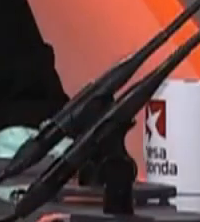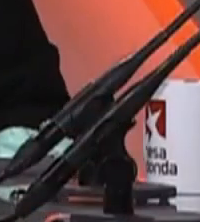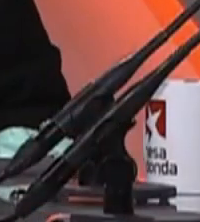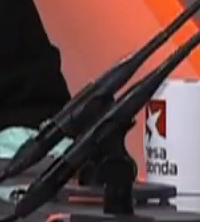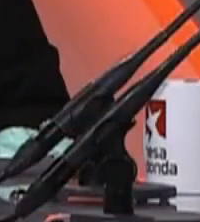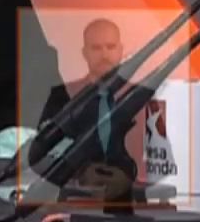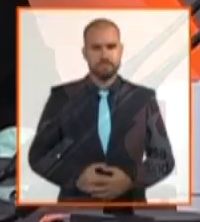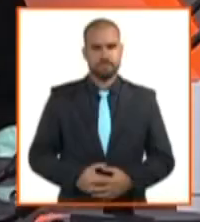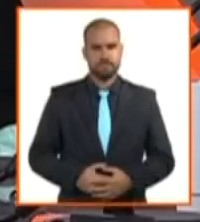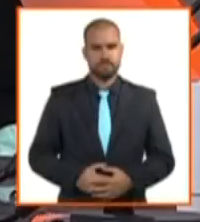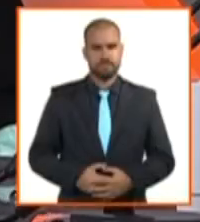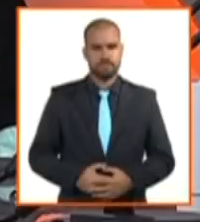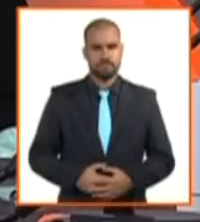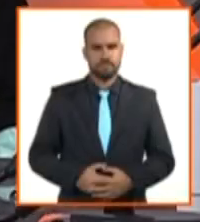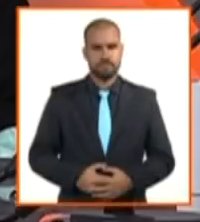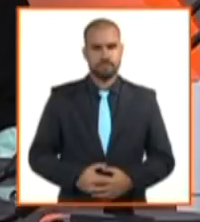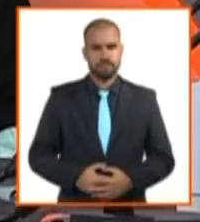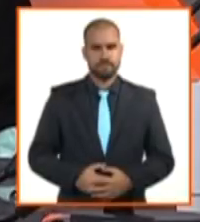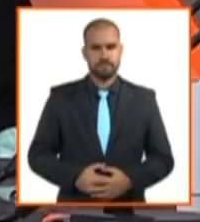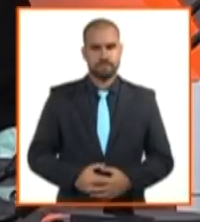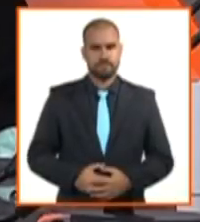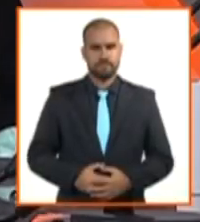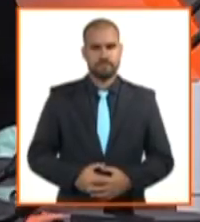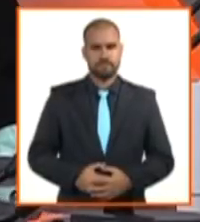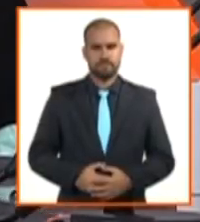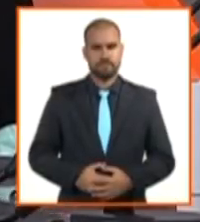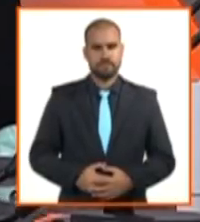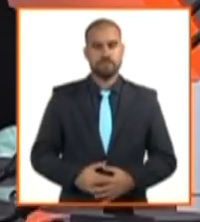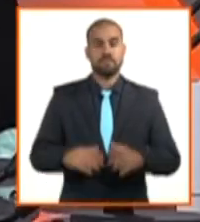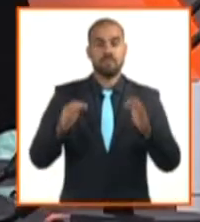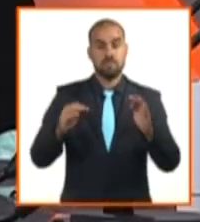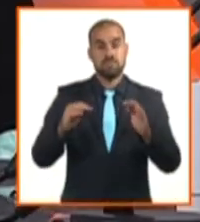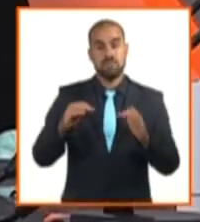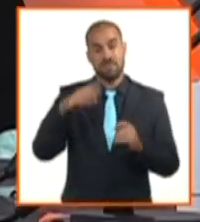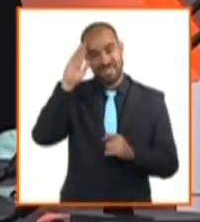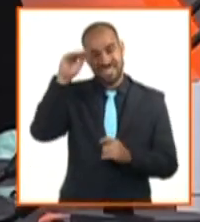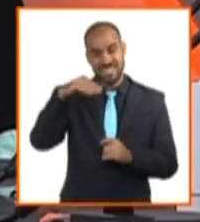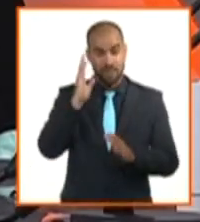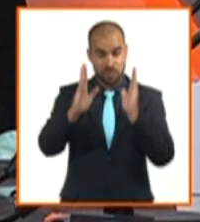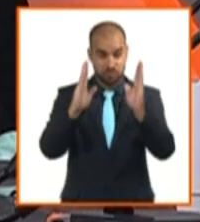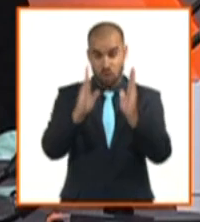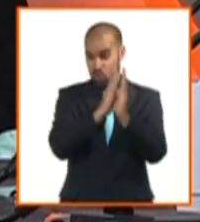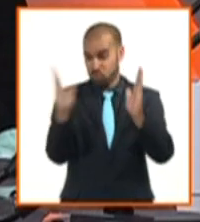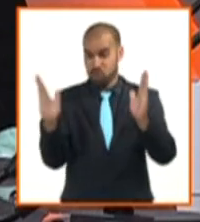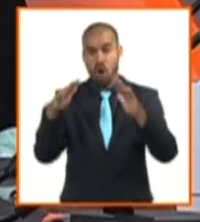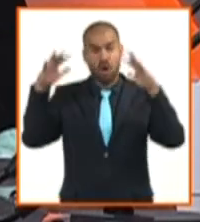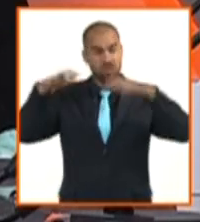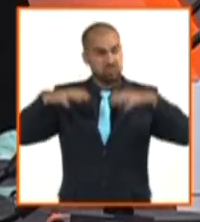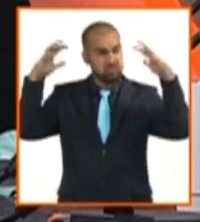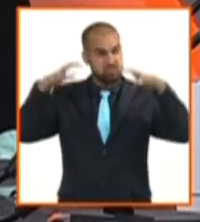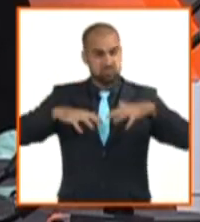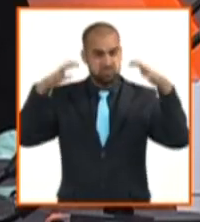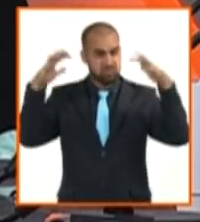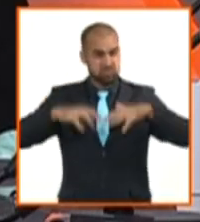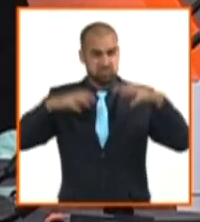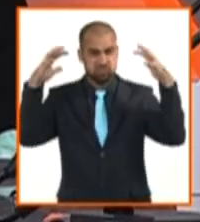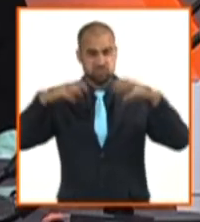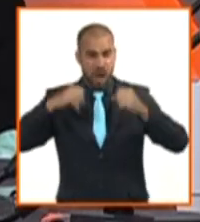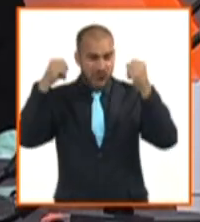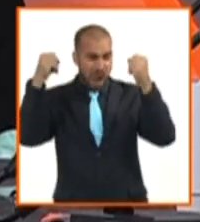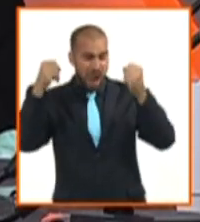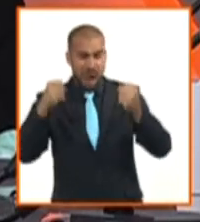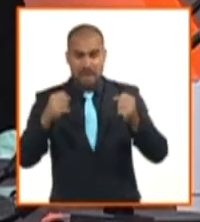fueron las lluvias han sido muy intensas en el occidente y el centro del país y eso ha provocado